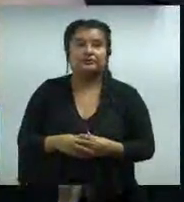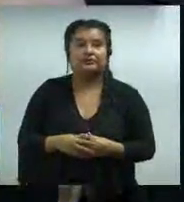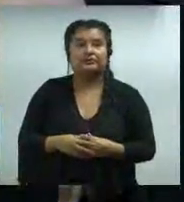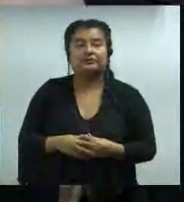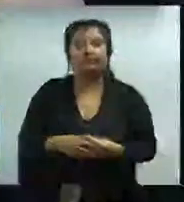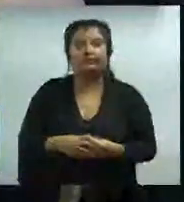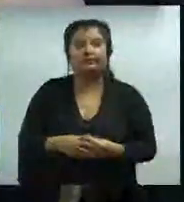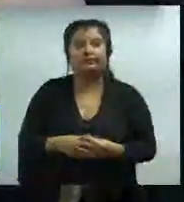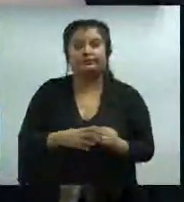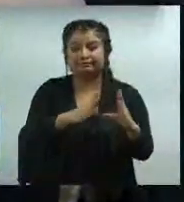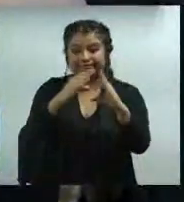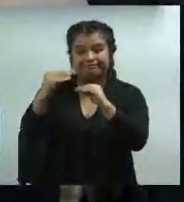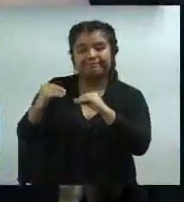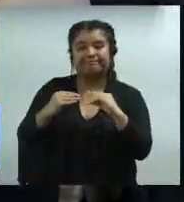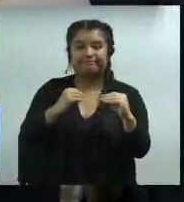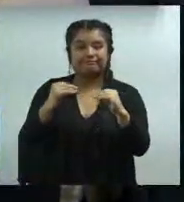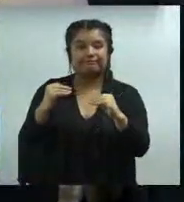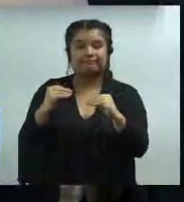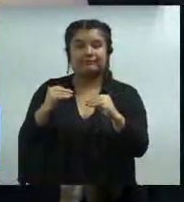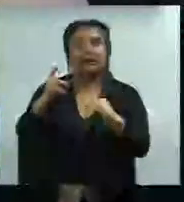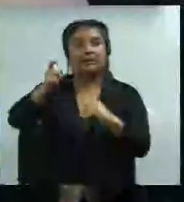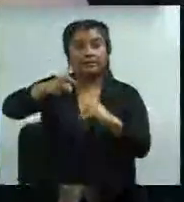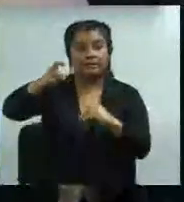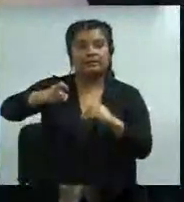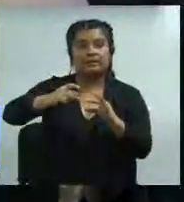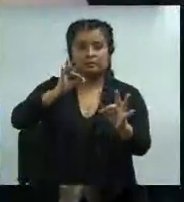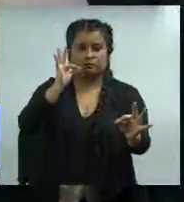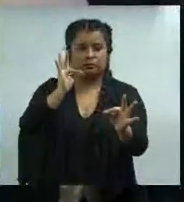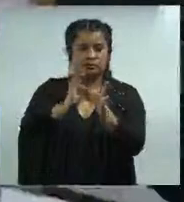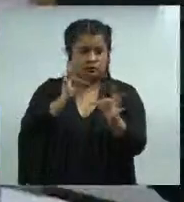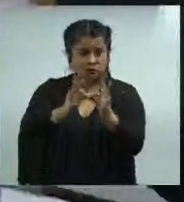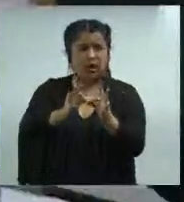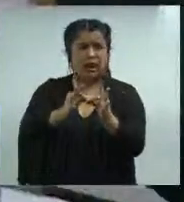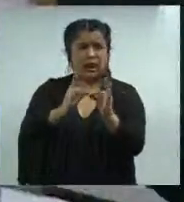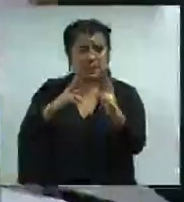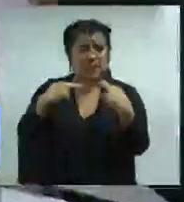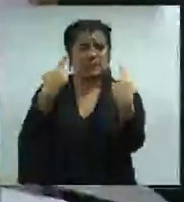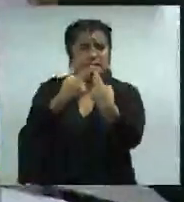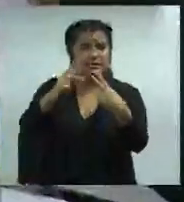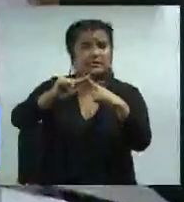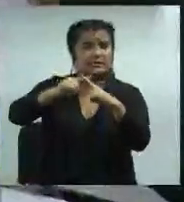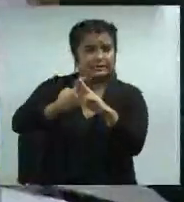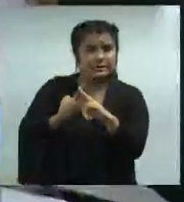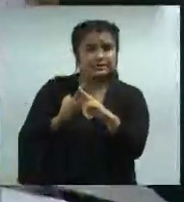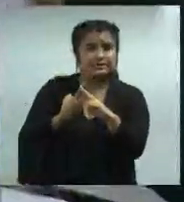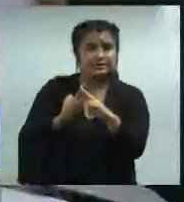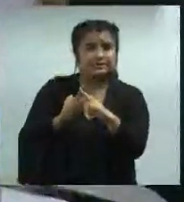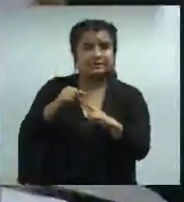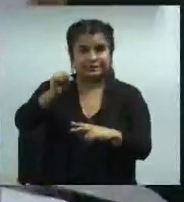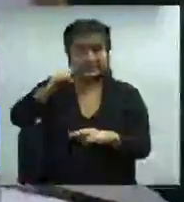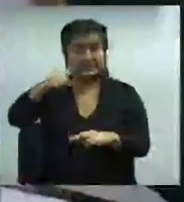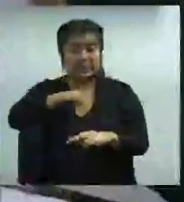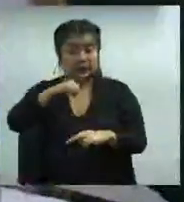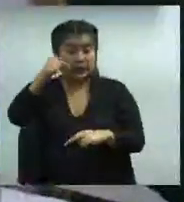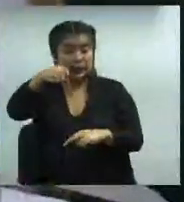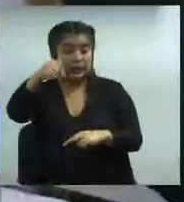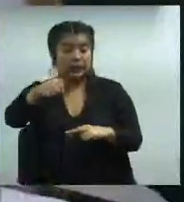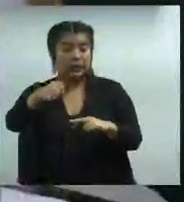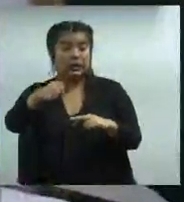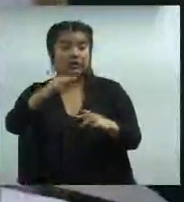Para la discusión tiene la palabra. Sí, deberíamos de ser puntuales, eso sí. Sí, estuvimos aquí puntuales.